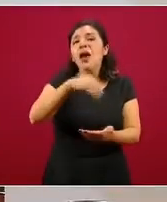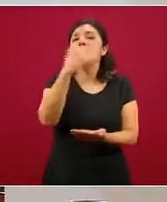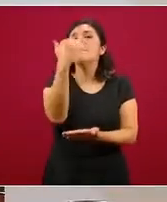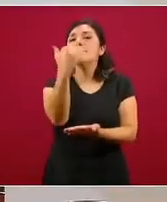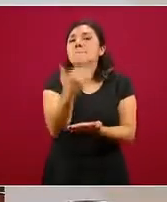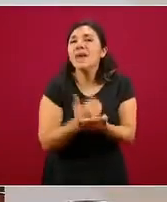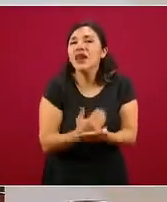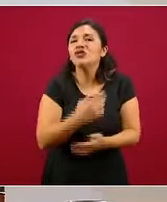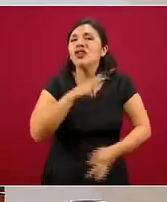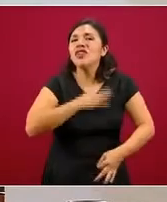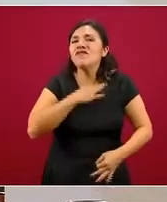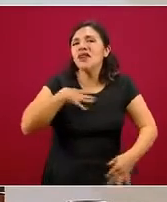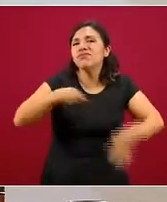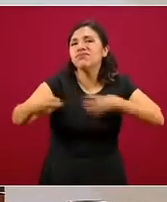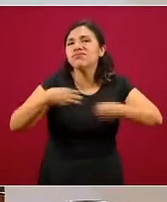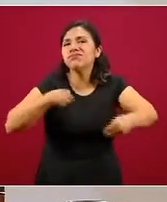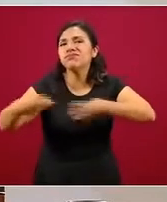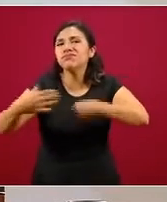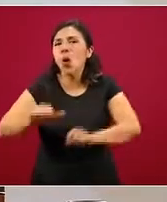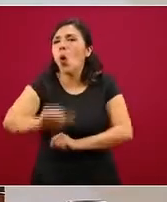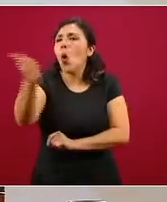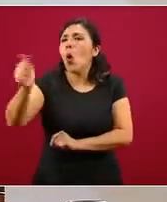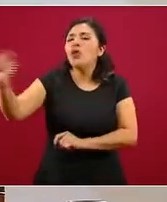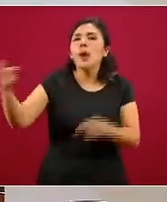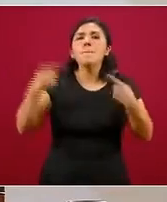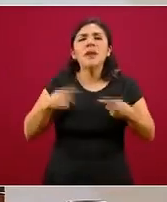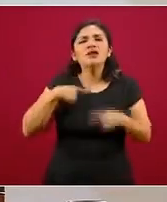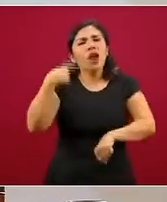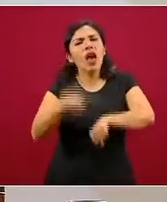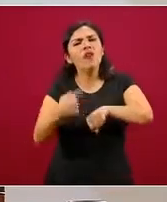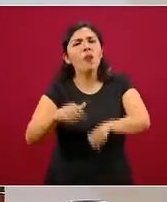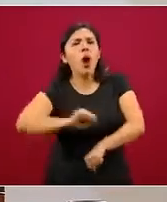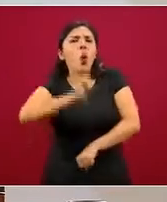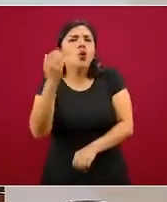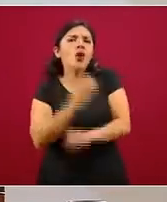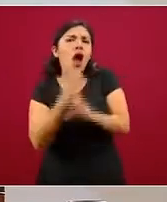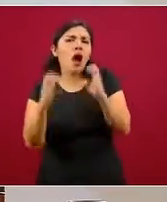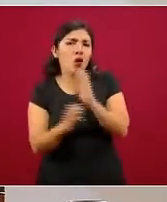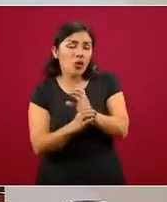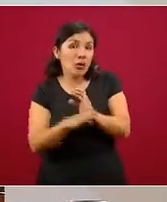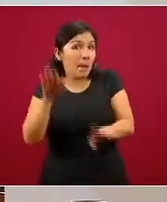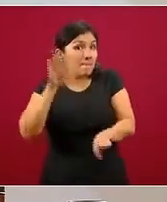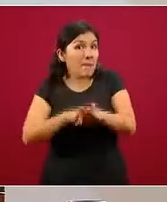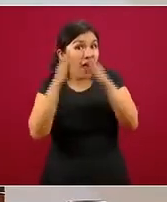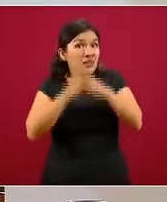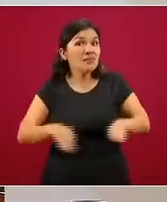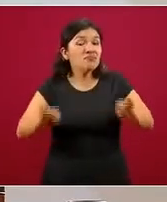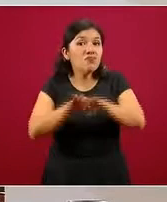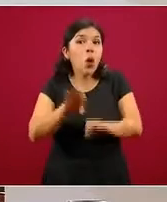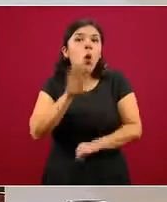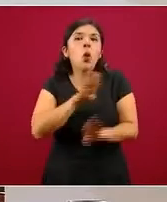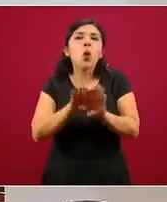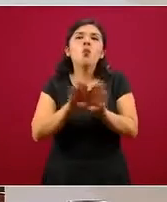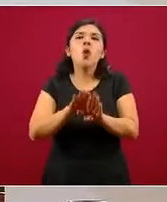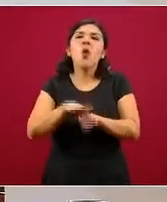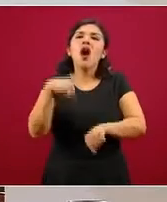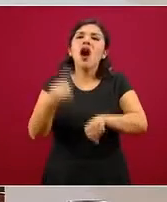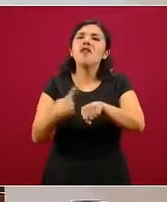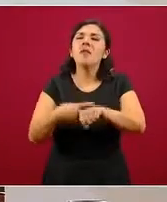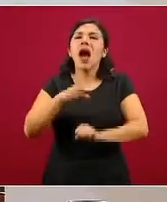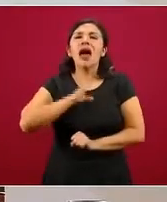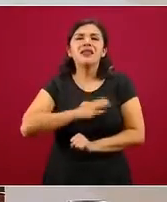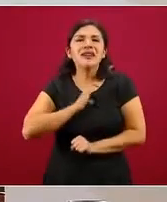de infección hacia otras personas enfermas, particularmente quienes tienen inmunosupresión, y